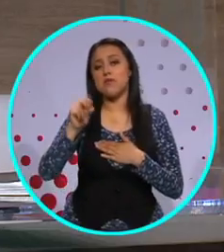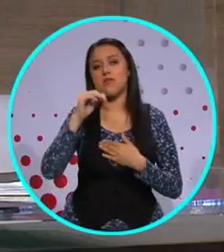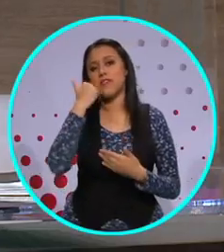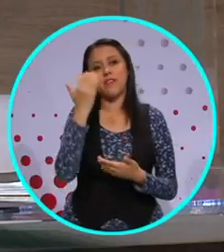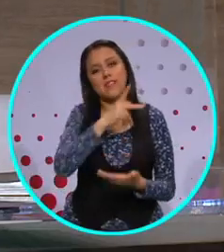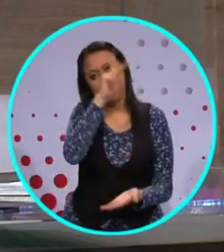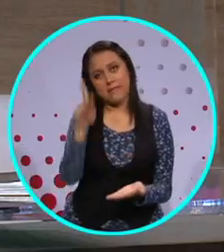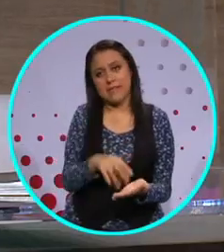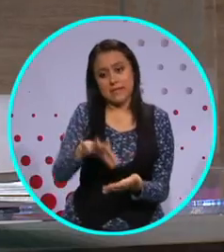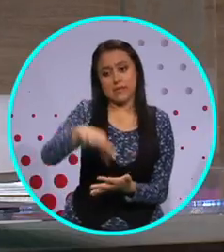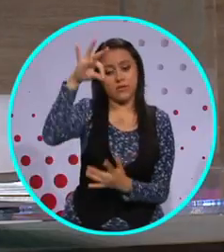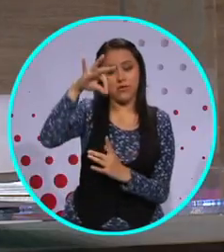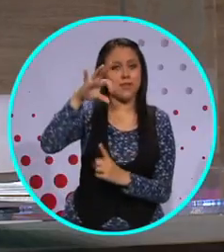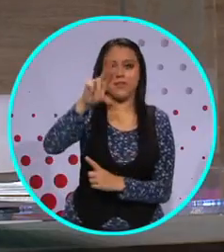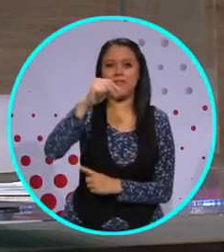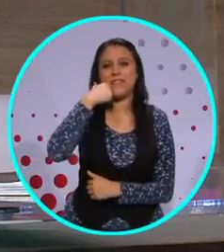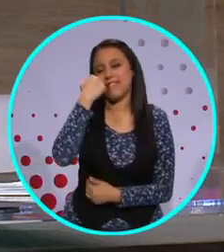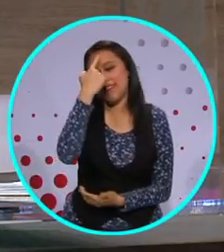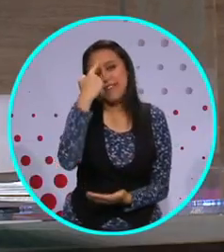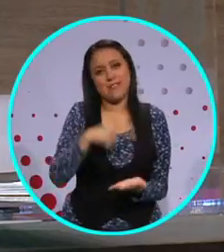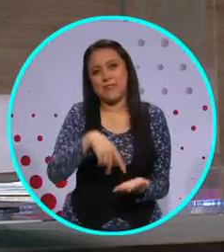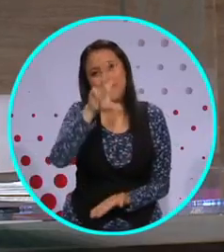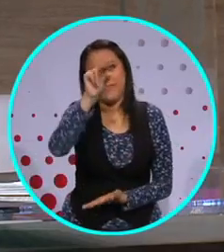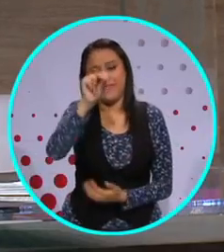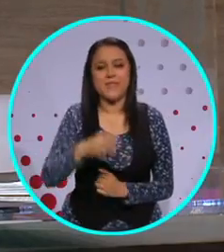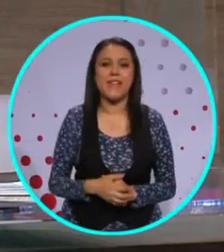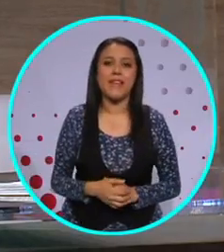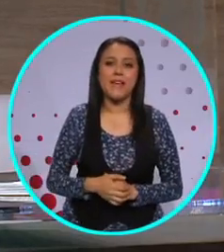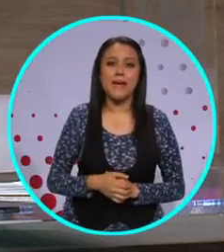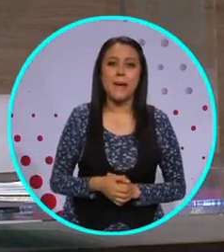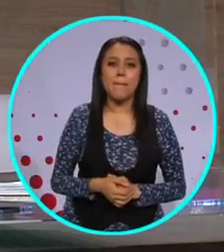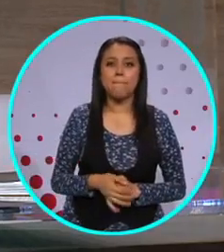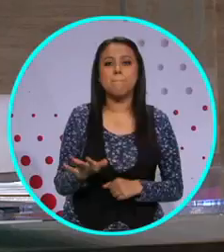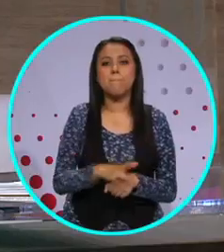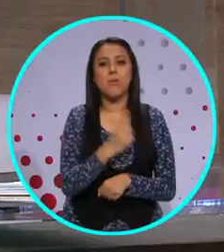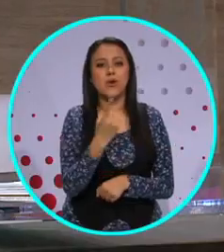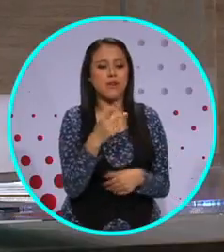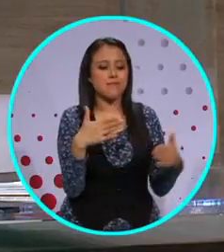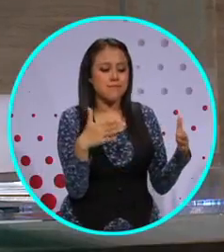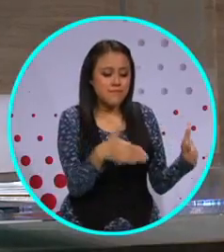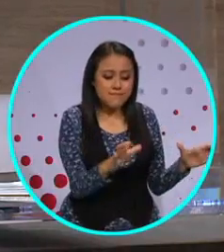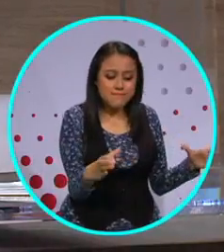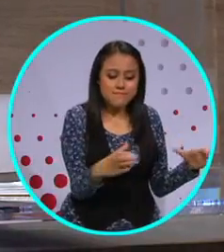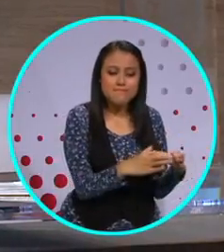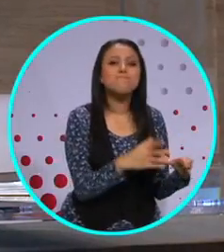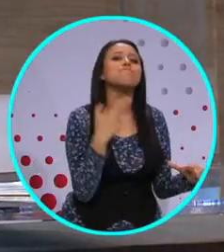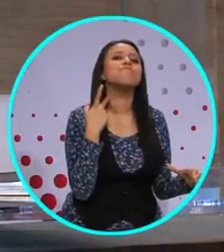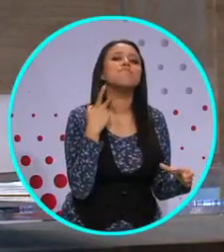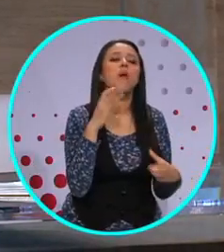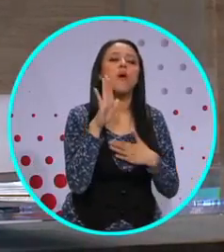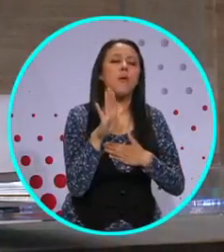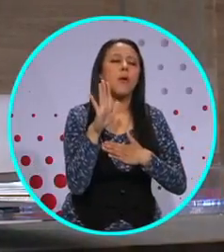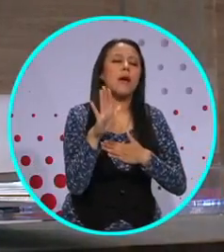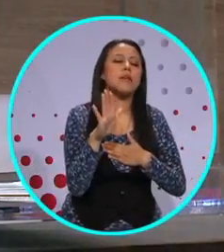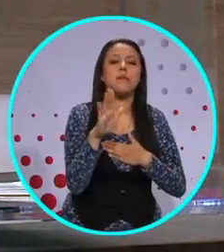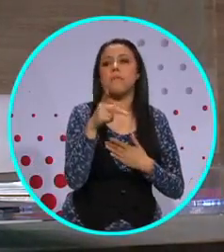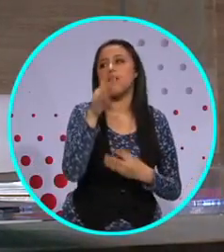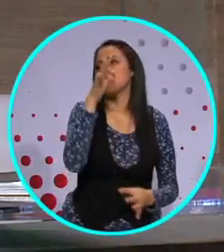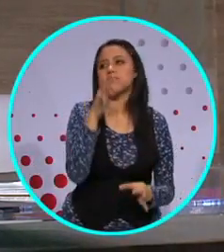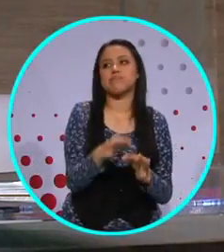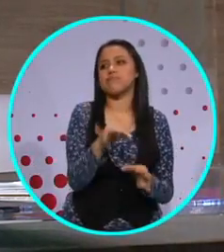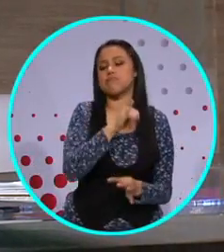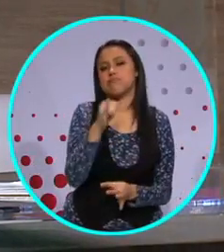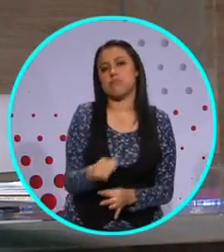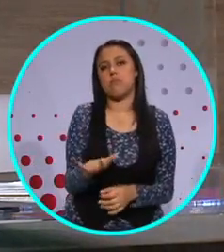pero bueno y los políticos prometen ya después para que ustedes les vote después me dicen que no se